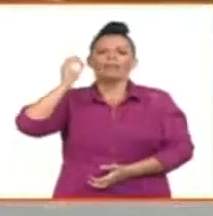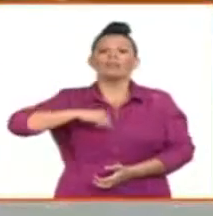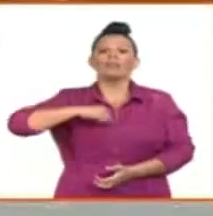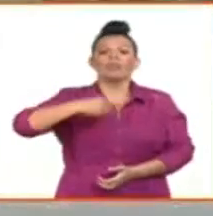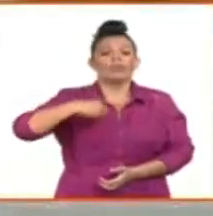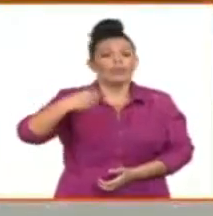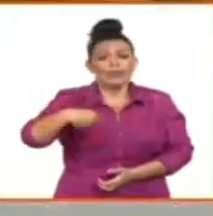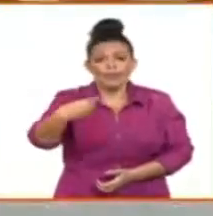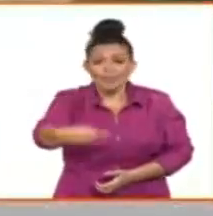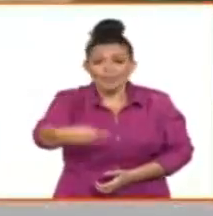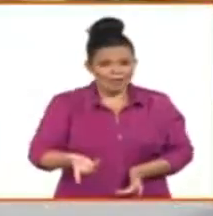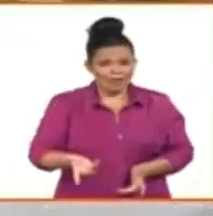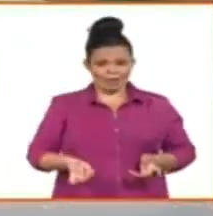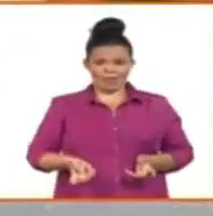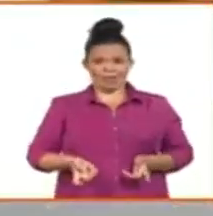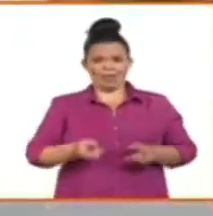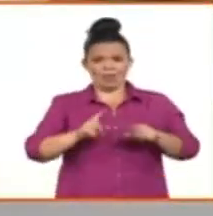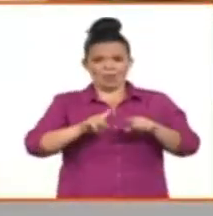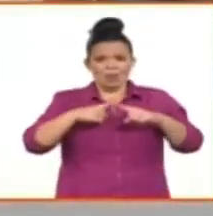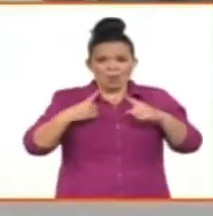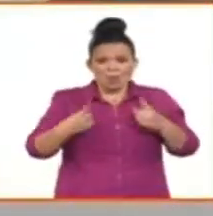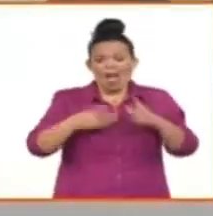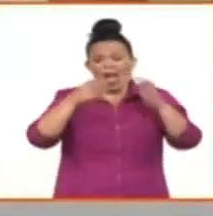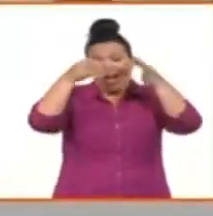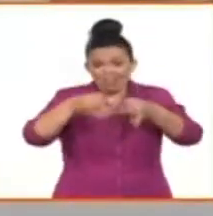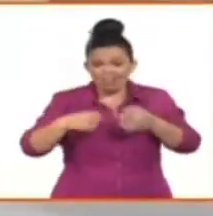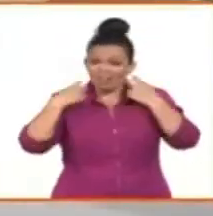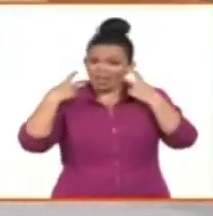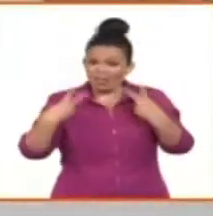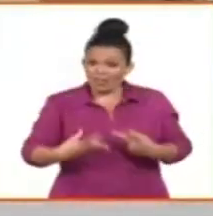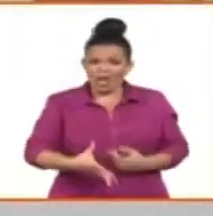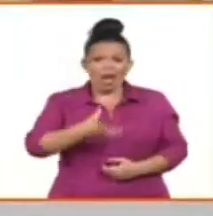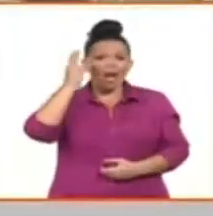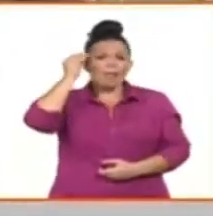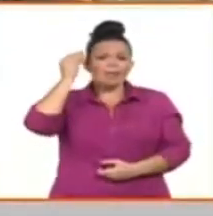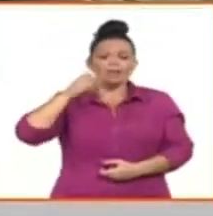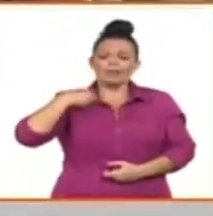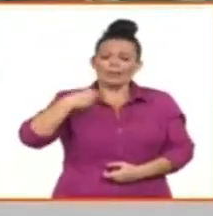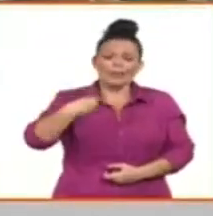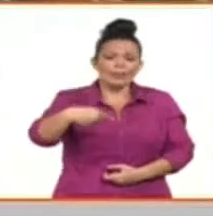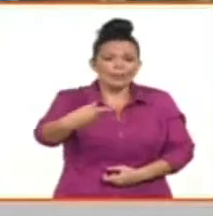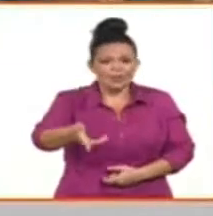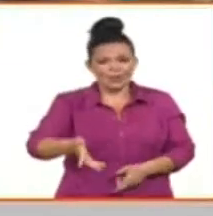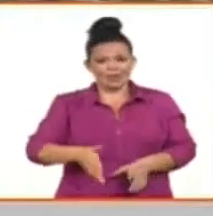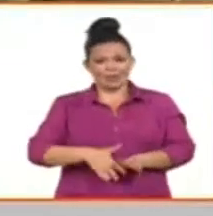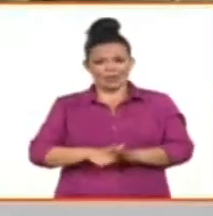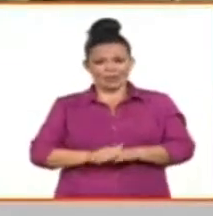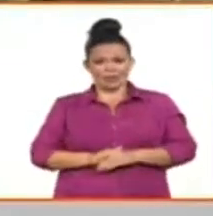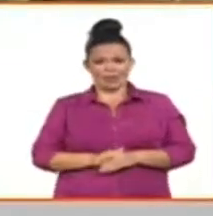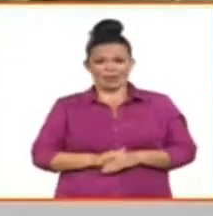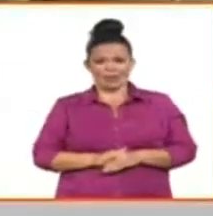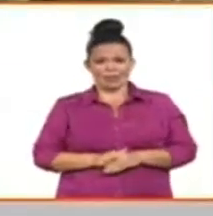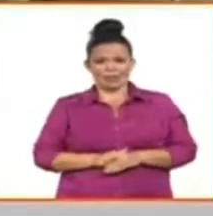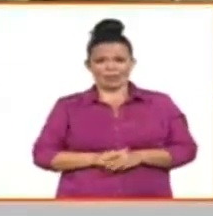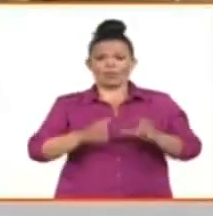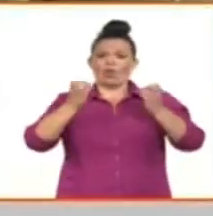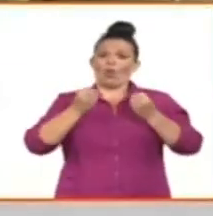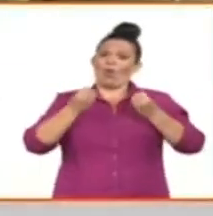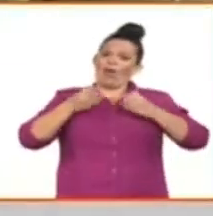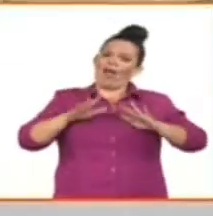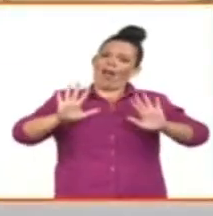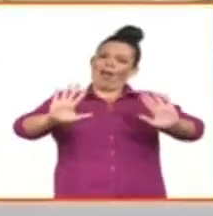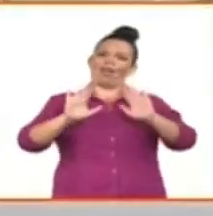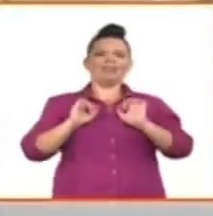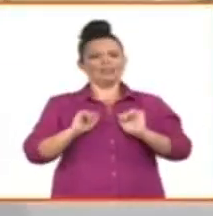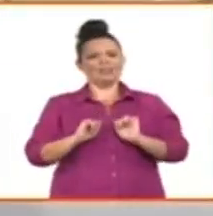permanentemente con los aportes multidisciplinarios de las ciencias. Entonces, ojalá pudiéramos crear los espacios de escuelas